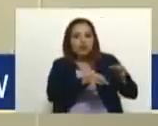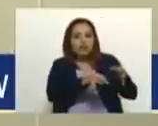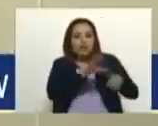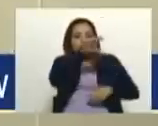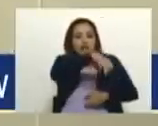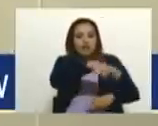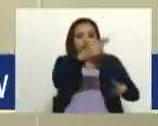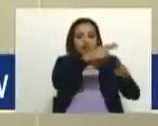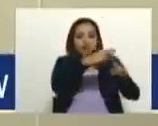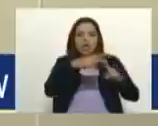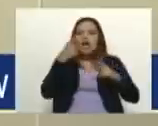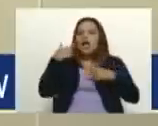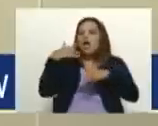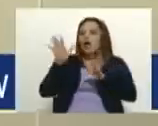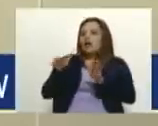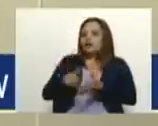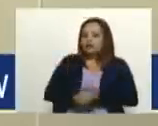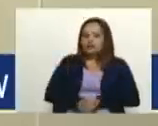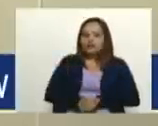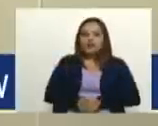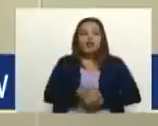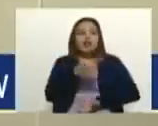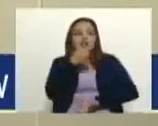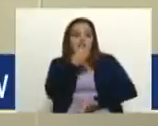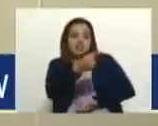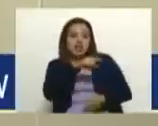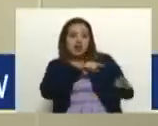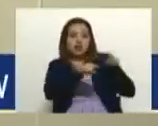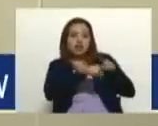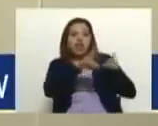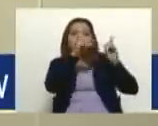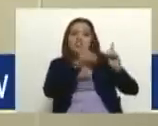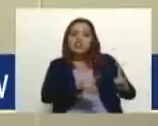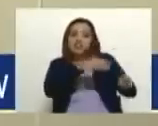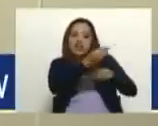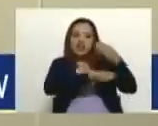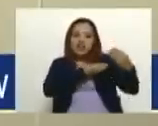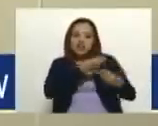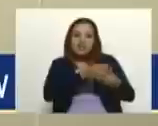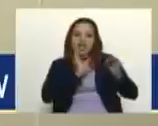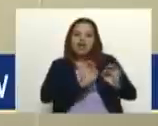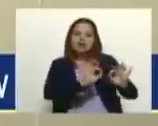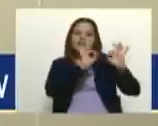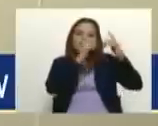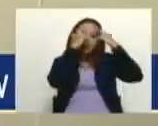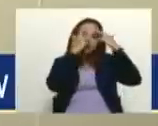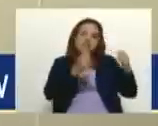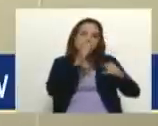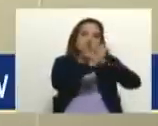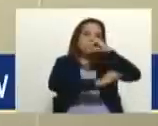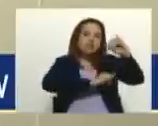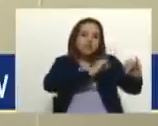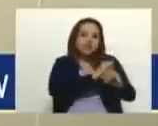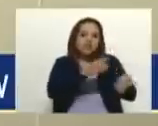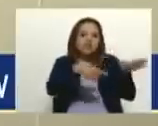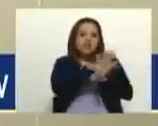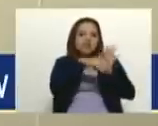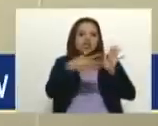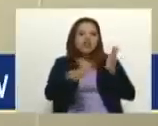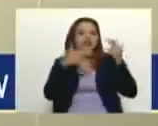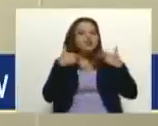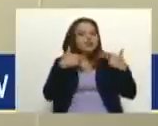Táchira. Ah. Ella decía que se debe tomar en cuenta especialistas internacionales en derechos humanos